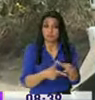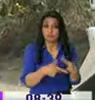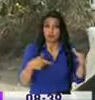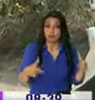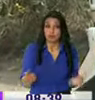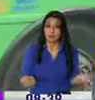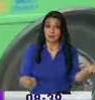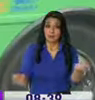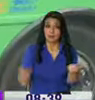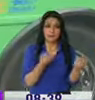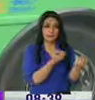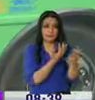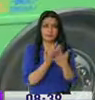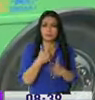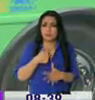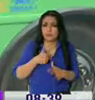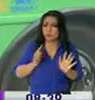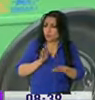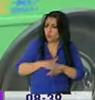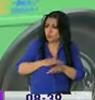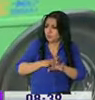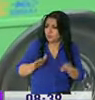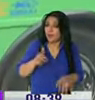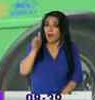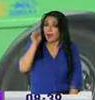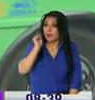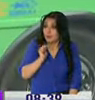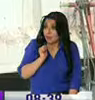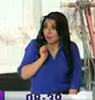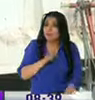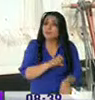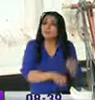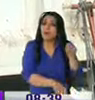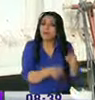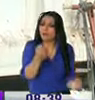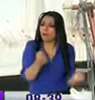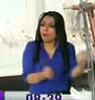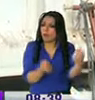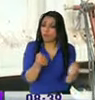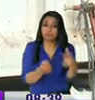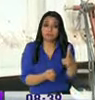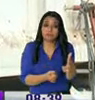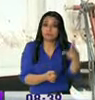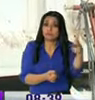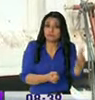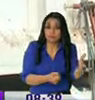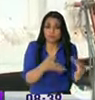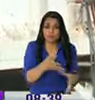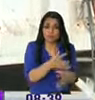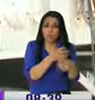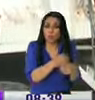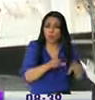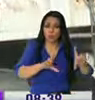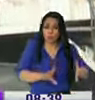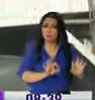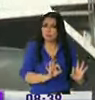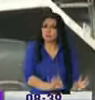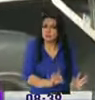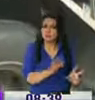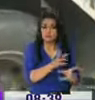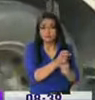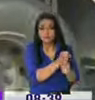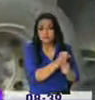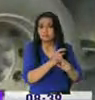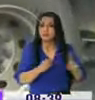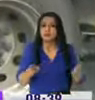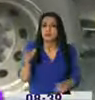manifestó su versión de que efectivamente desde el día de ayer se encuentra dañado el automotor ha puesto las medidas de seguridad para evitar los